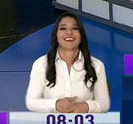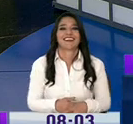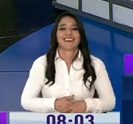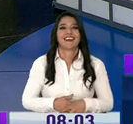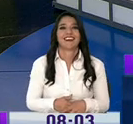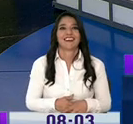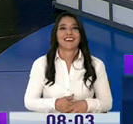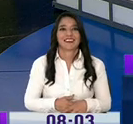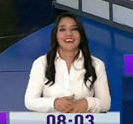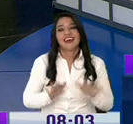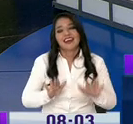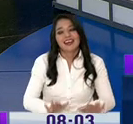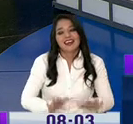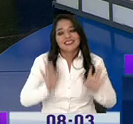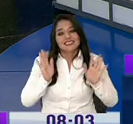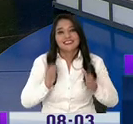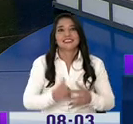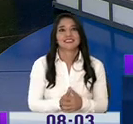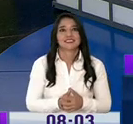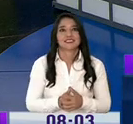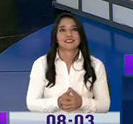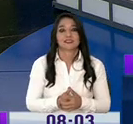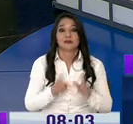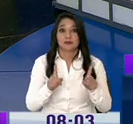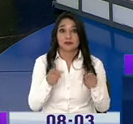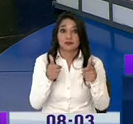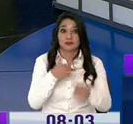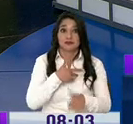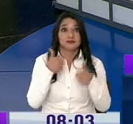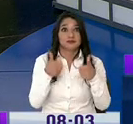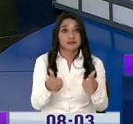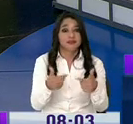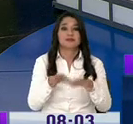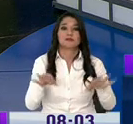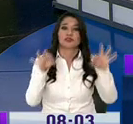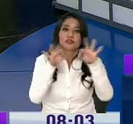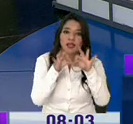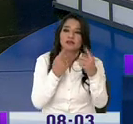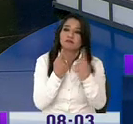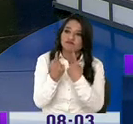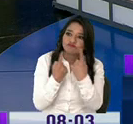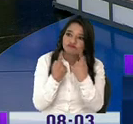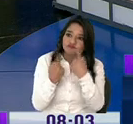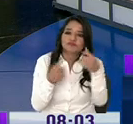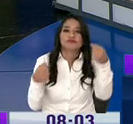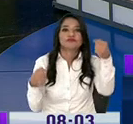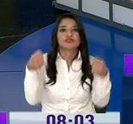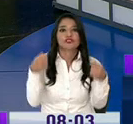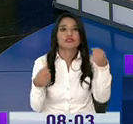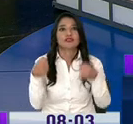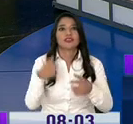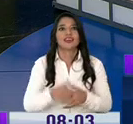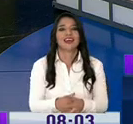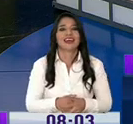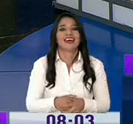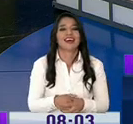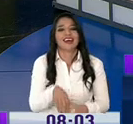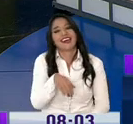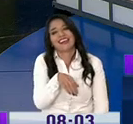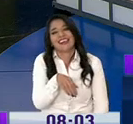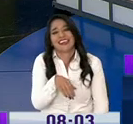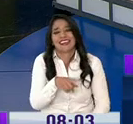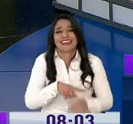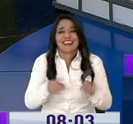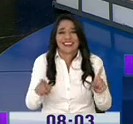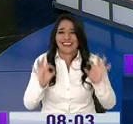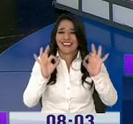No se choque. Así pasa cuando sucede. Ay, pero bueno, estás bien, que es lo importante. Sí, lo que hablábamos con el... chueco te veo, pero ya, sí, eso es así, sí, mismo. O